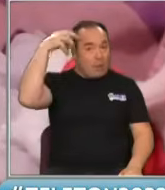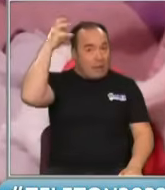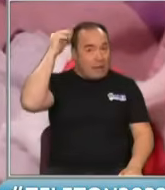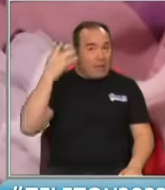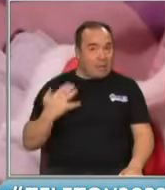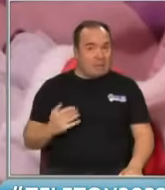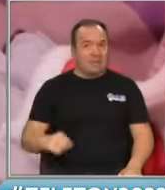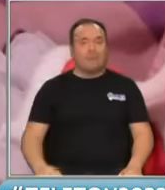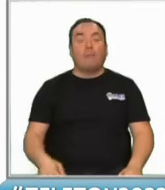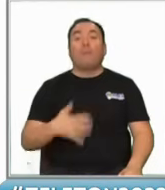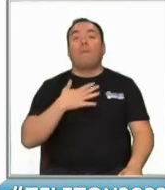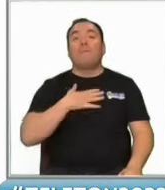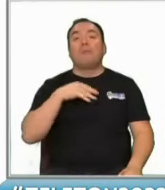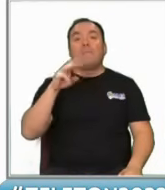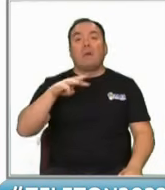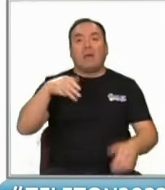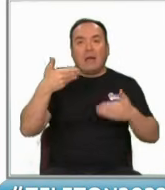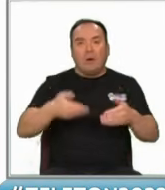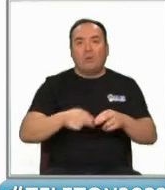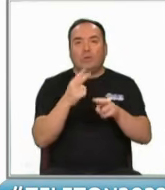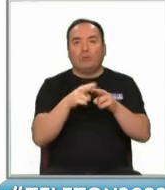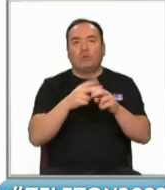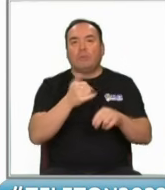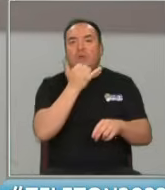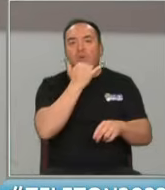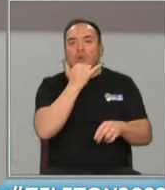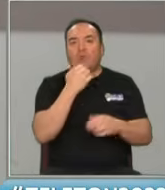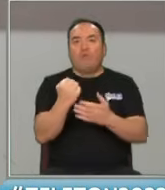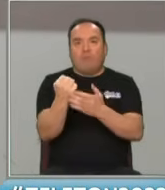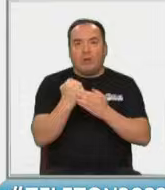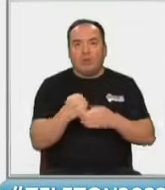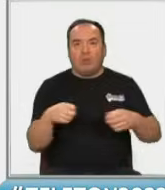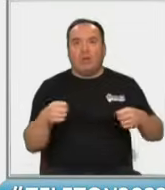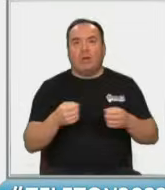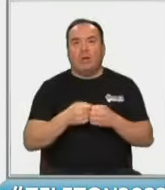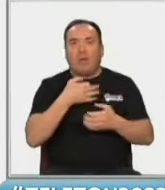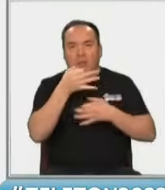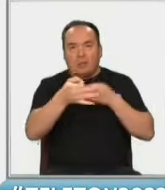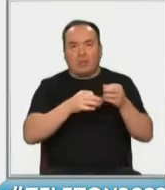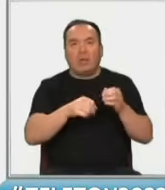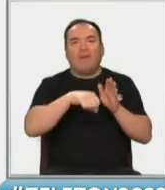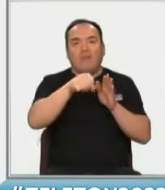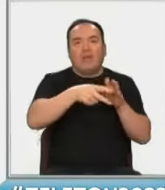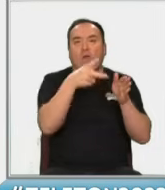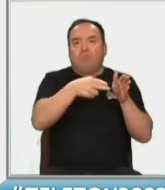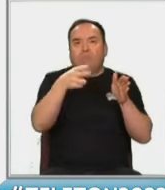Mi mamá ahora me creó el canal, me ayuda con el diálogo, me edita.